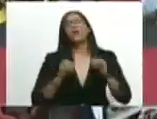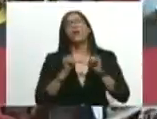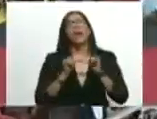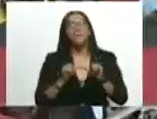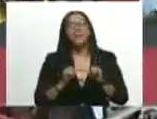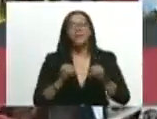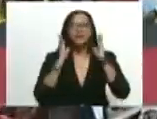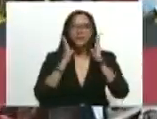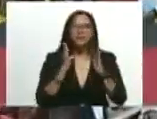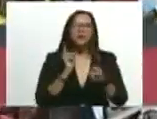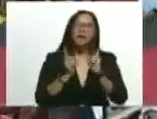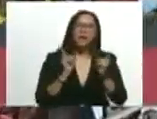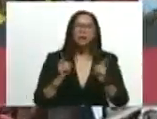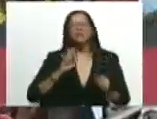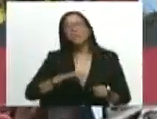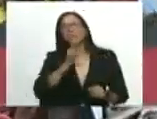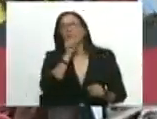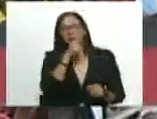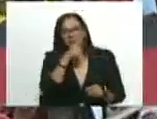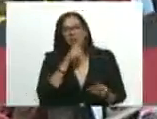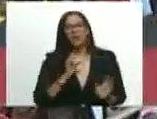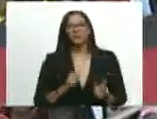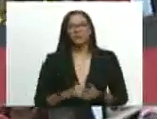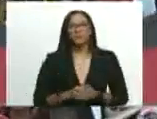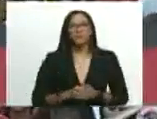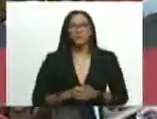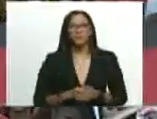algunos ya estamos más viejos